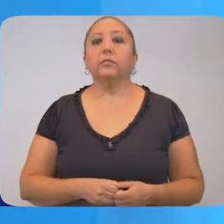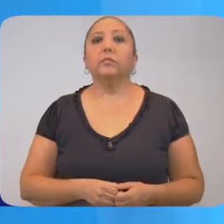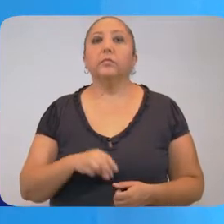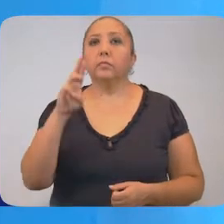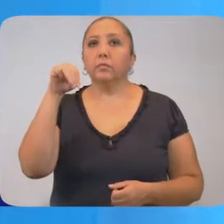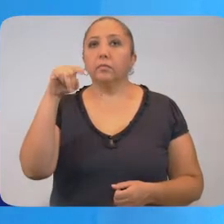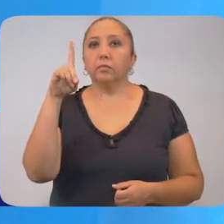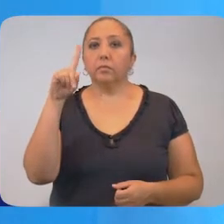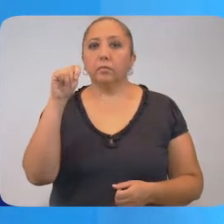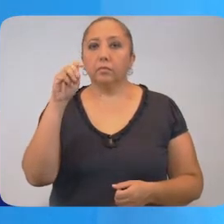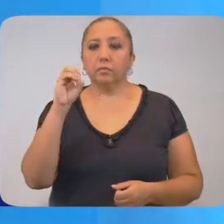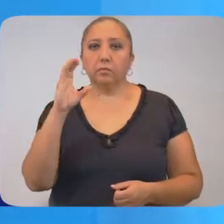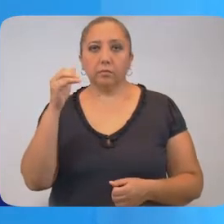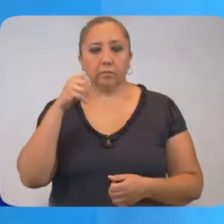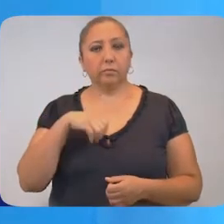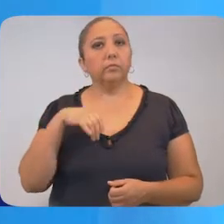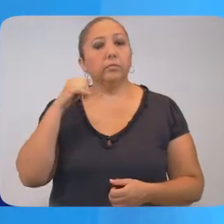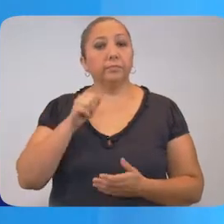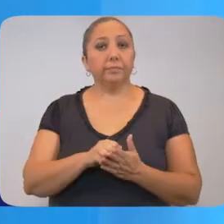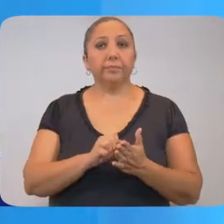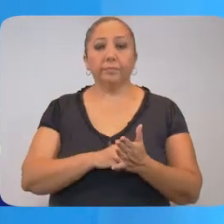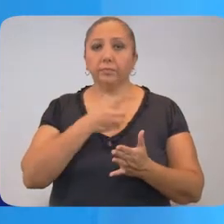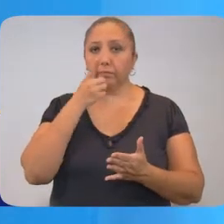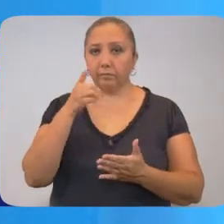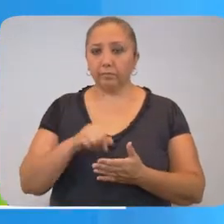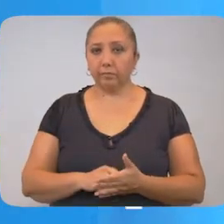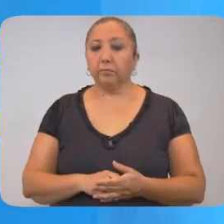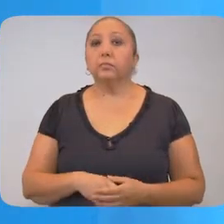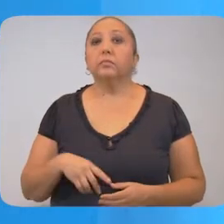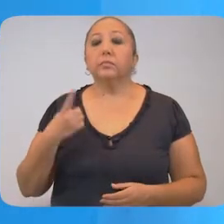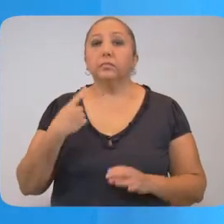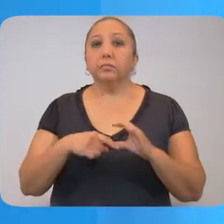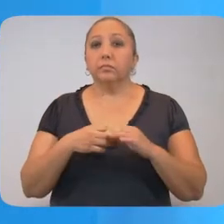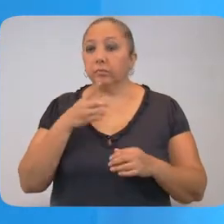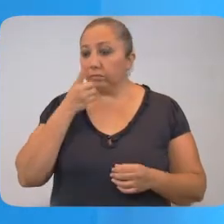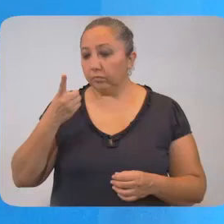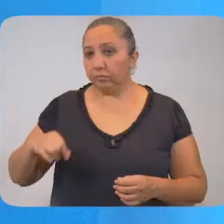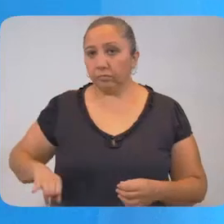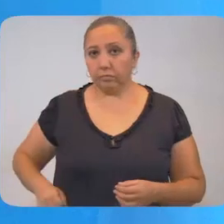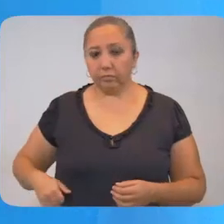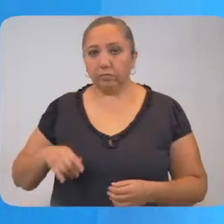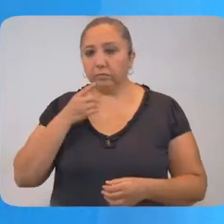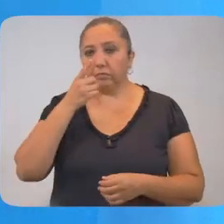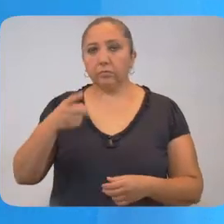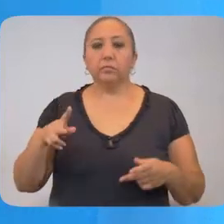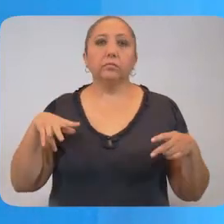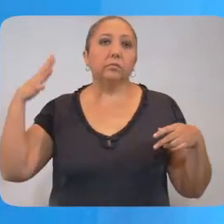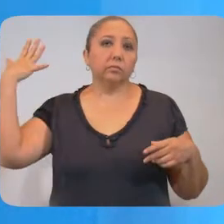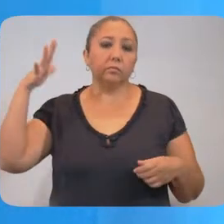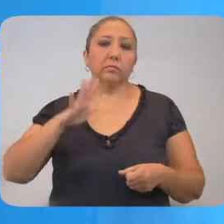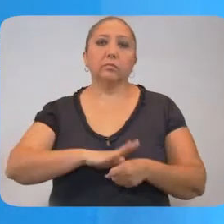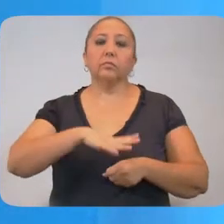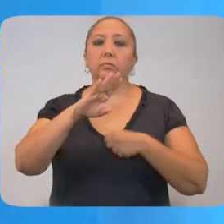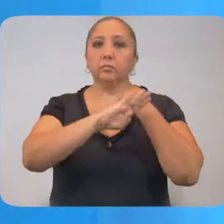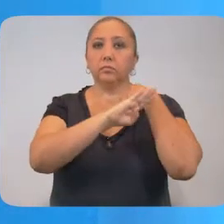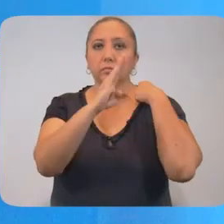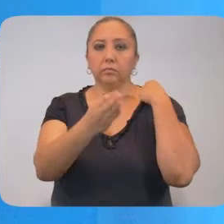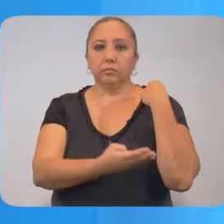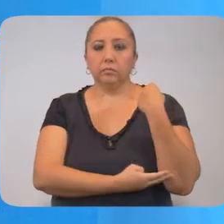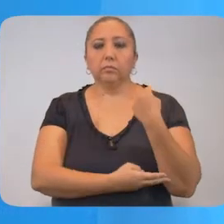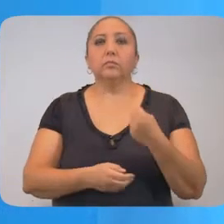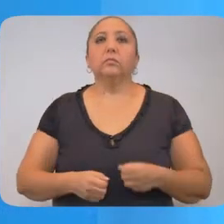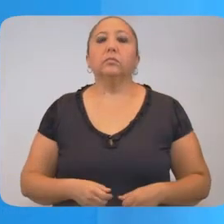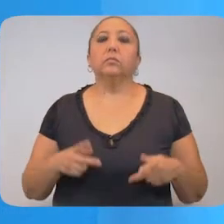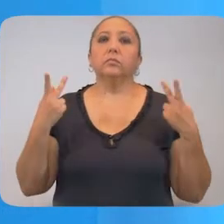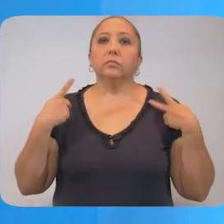aplicación Meditoc para los sistemas Android y Apple. Recomendamos a la población vulnerable como adultos mayores, mujeres